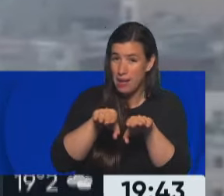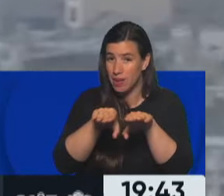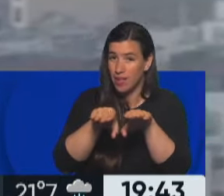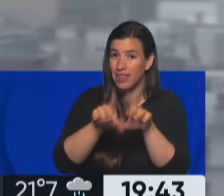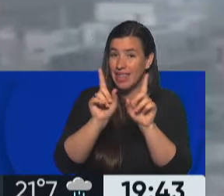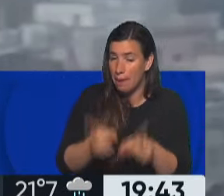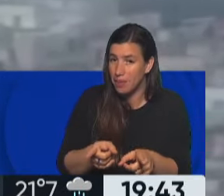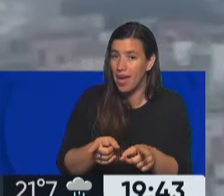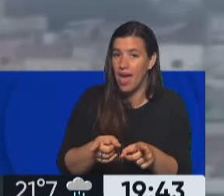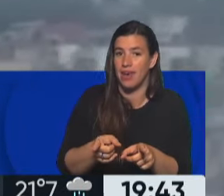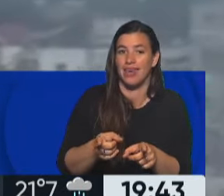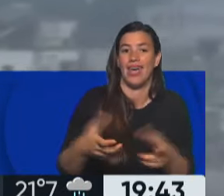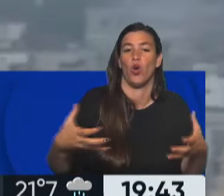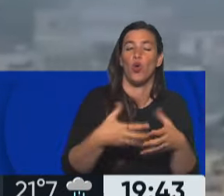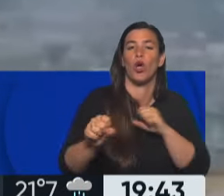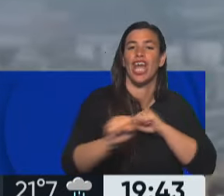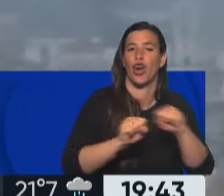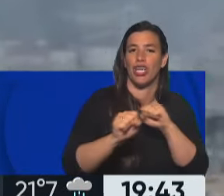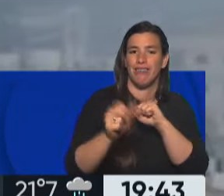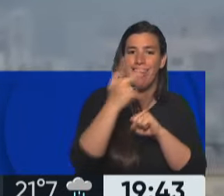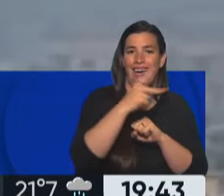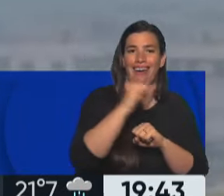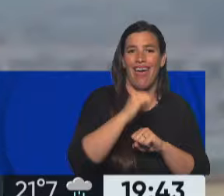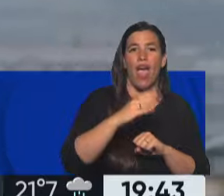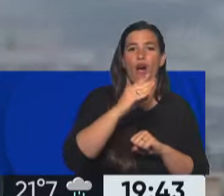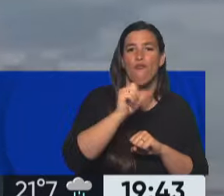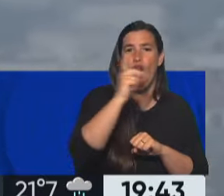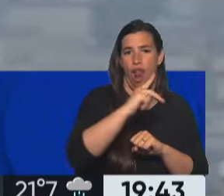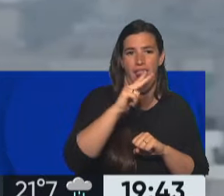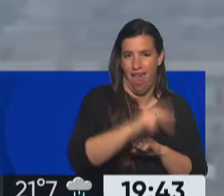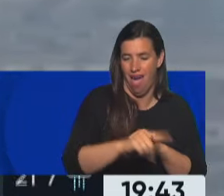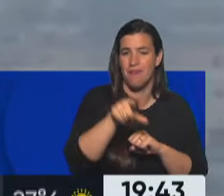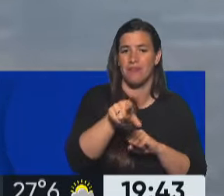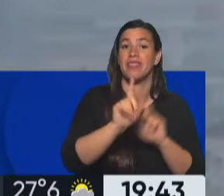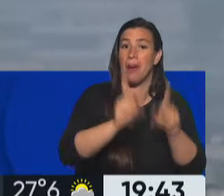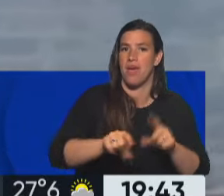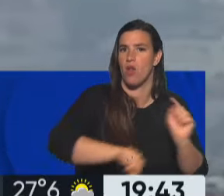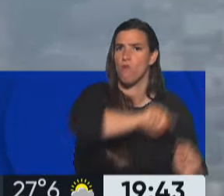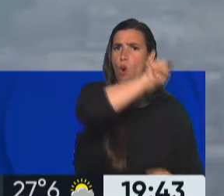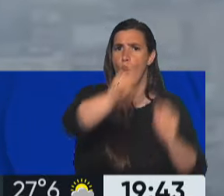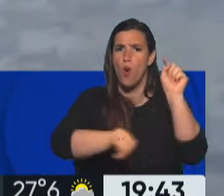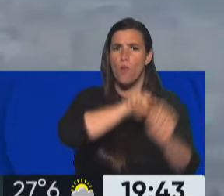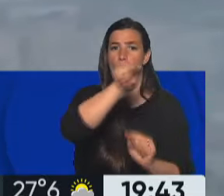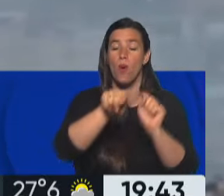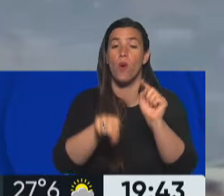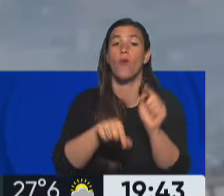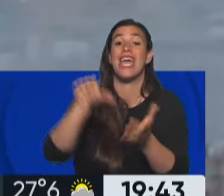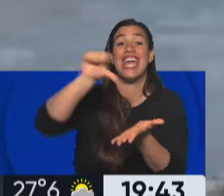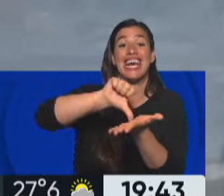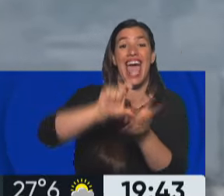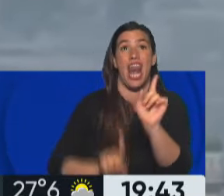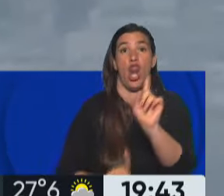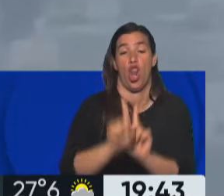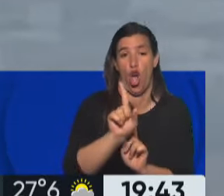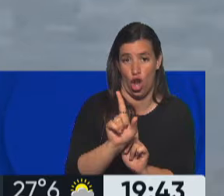es que desde el Hezbollah lanzaron también decenas de misiles, especialmente al norte de Israel, a la ciudad